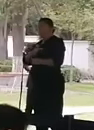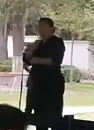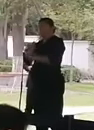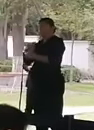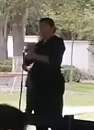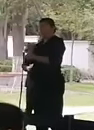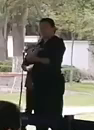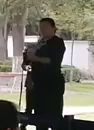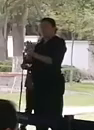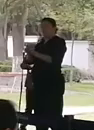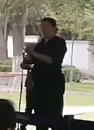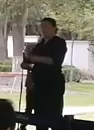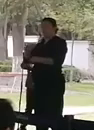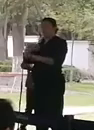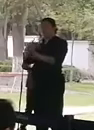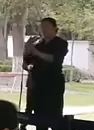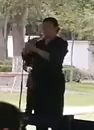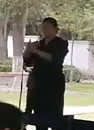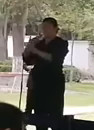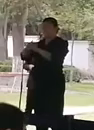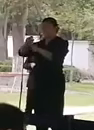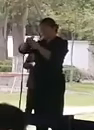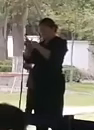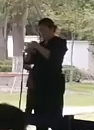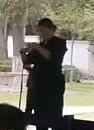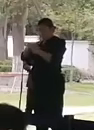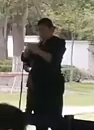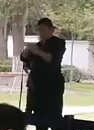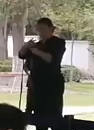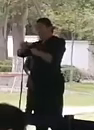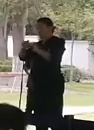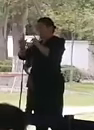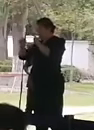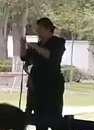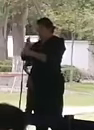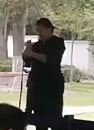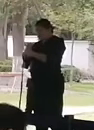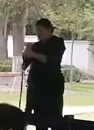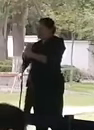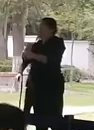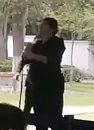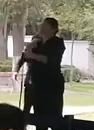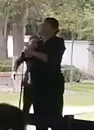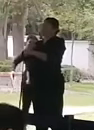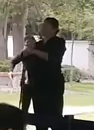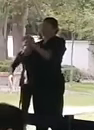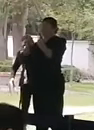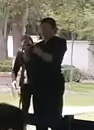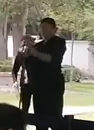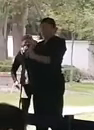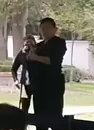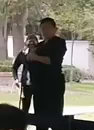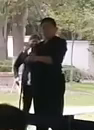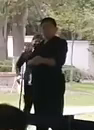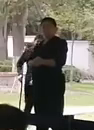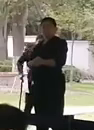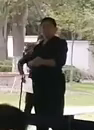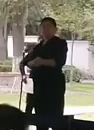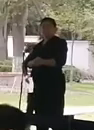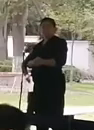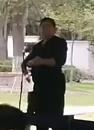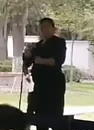actualmente. Hay violencia en todo el país, sin embargo, Tlaxcala es hoy por hoy el estado más seguro. En ese sentido, si